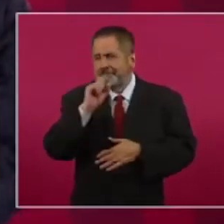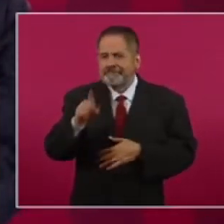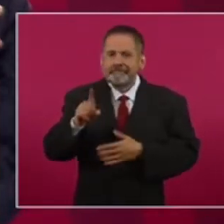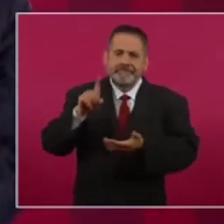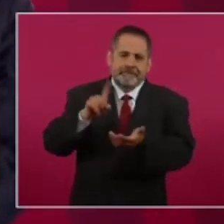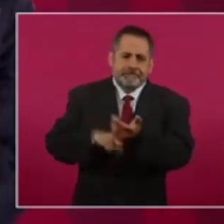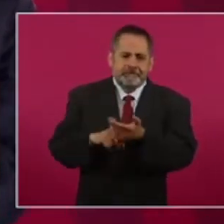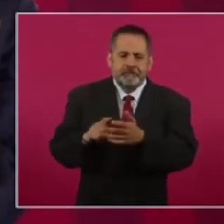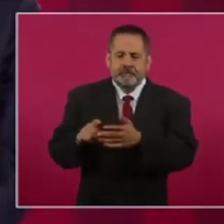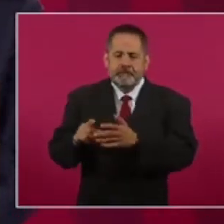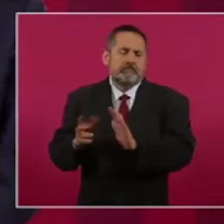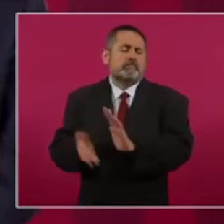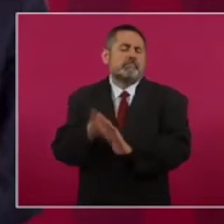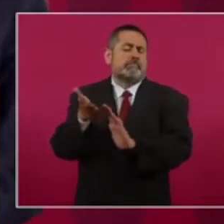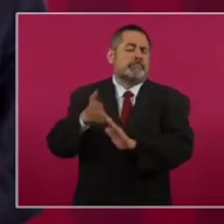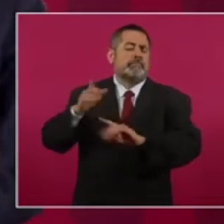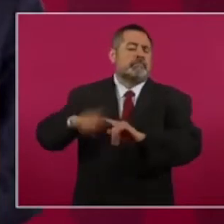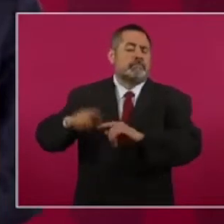las está construyendo